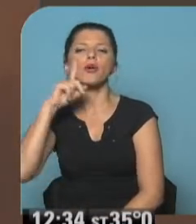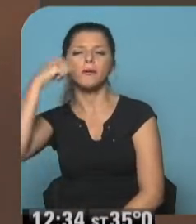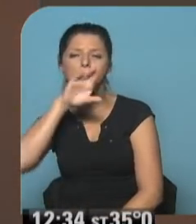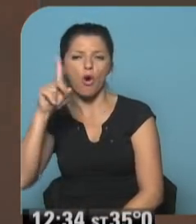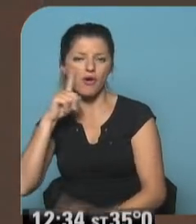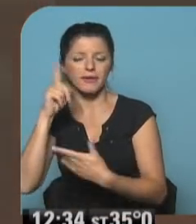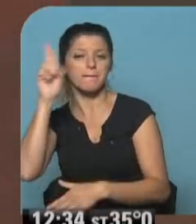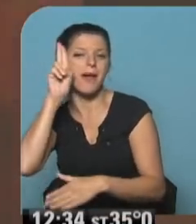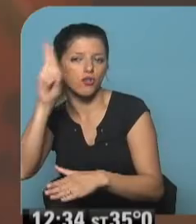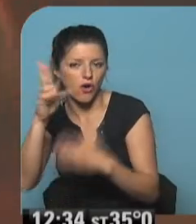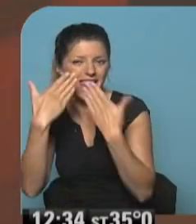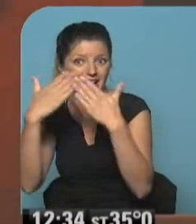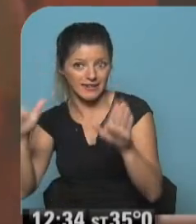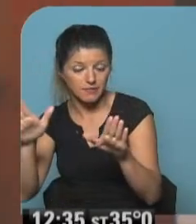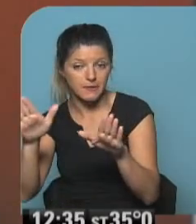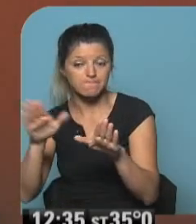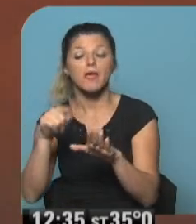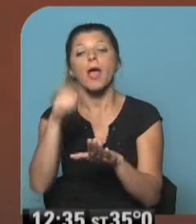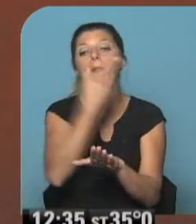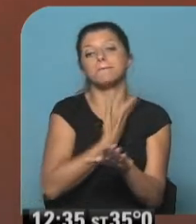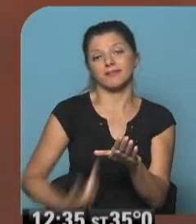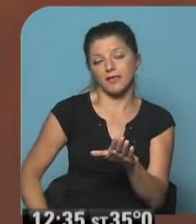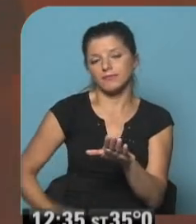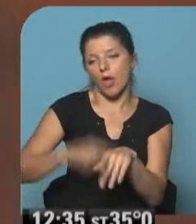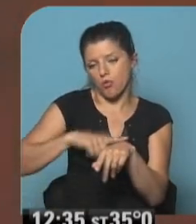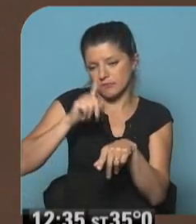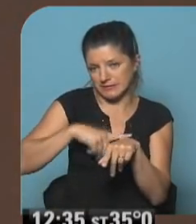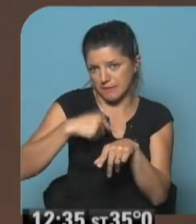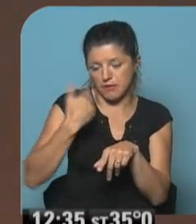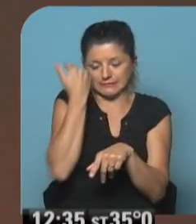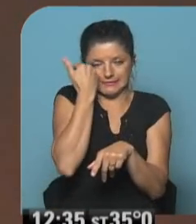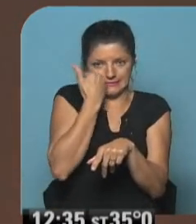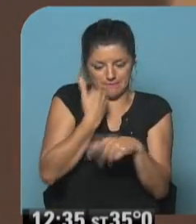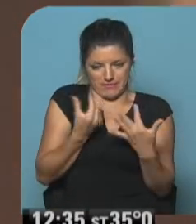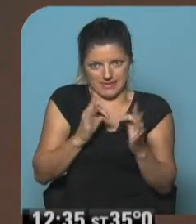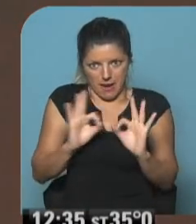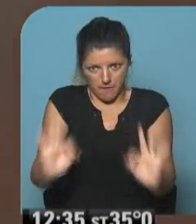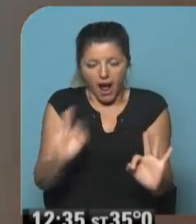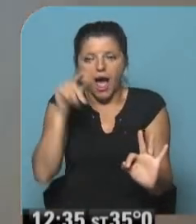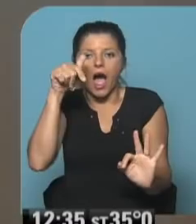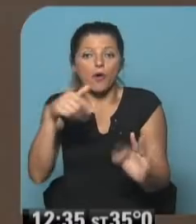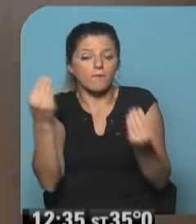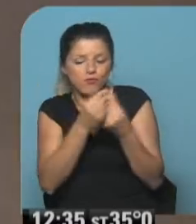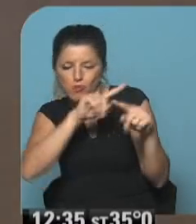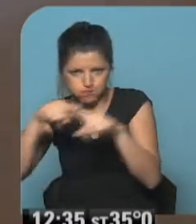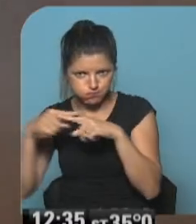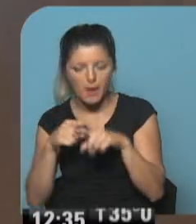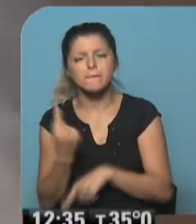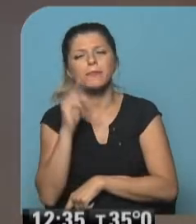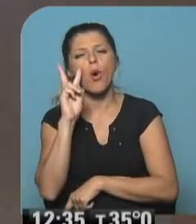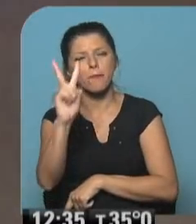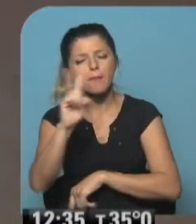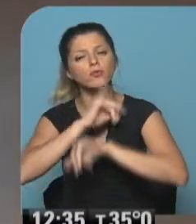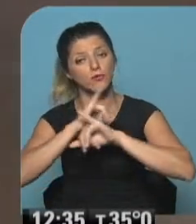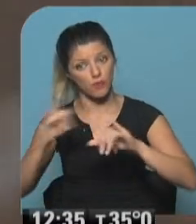Kuczynski, quien sobre la hora se salvó de la destitución en el Congreso. La polémica está servida. Vemos un informe y lo